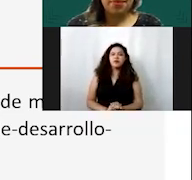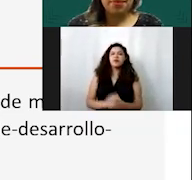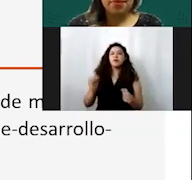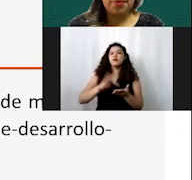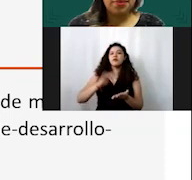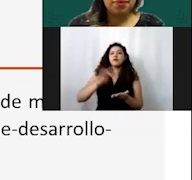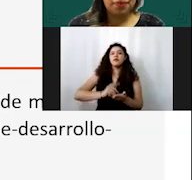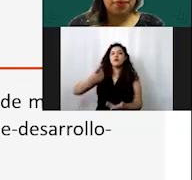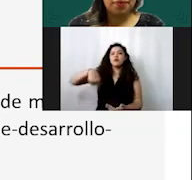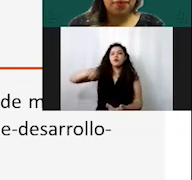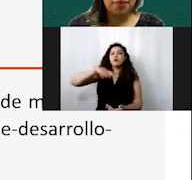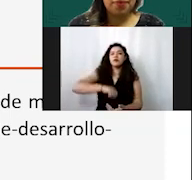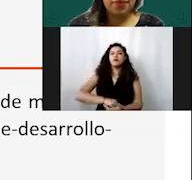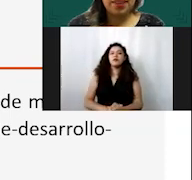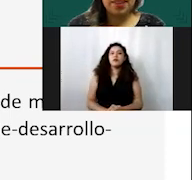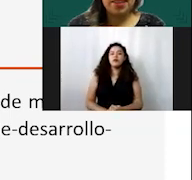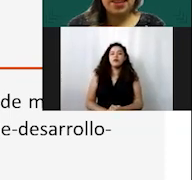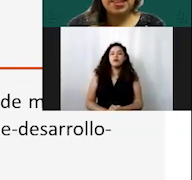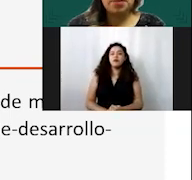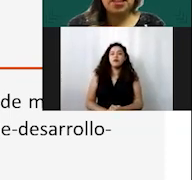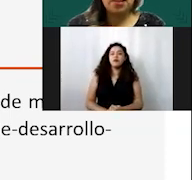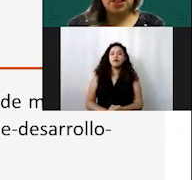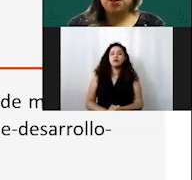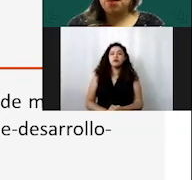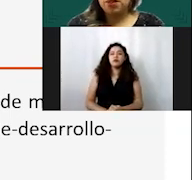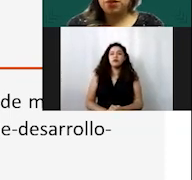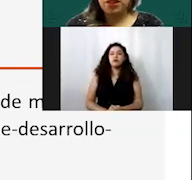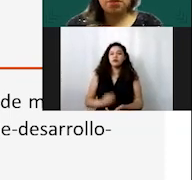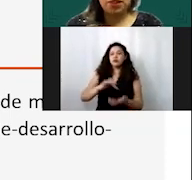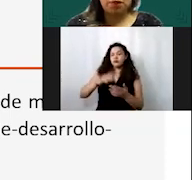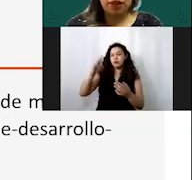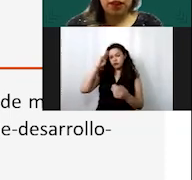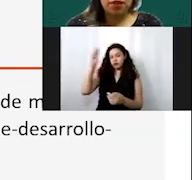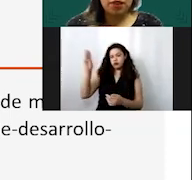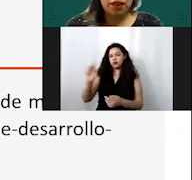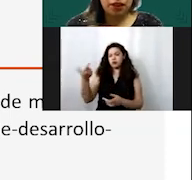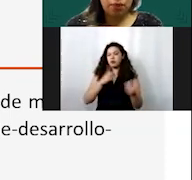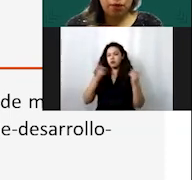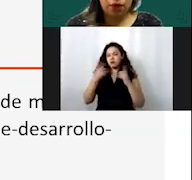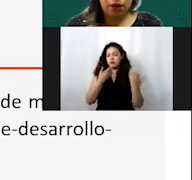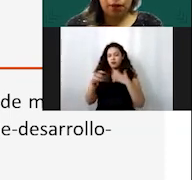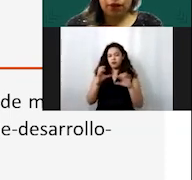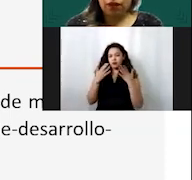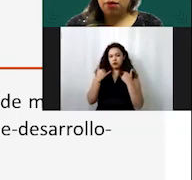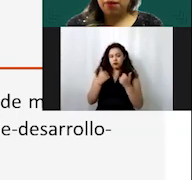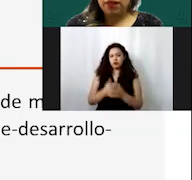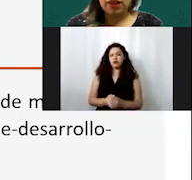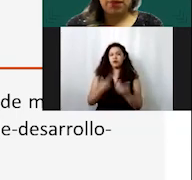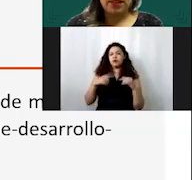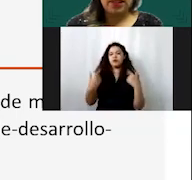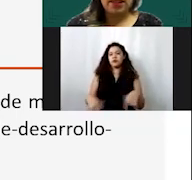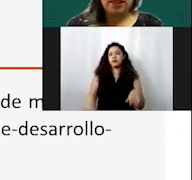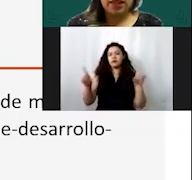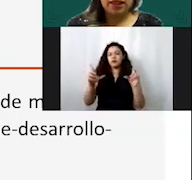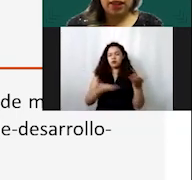ustedes. Gracias. Gracias, maestro. Si no hay más dudas, más comentarios, me voy a permitir compartir